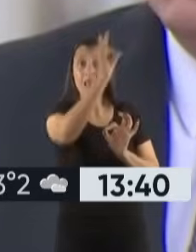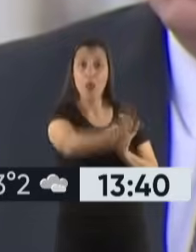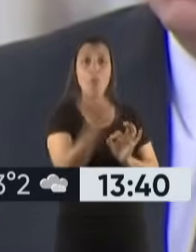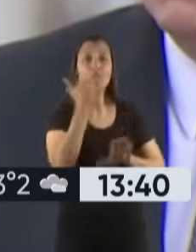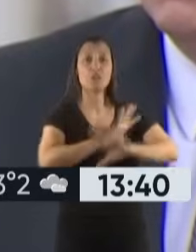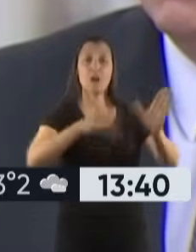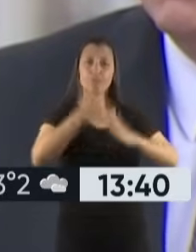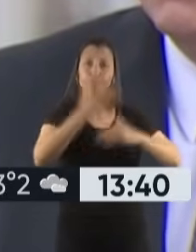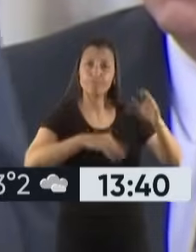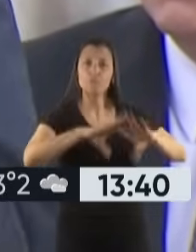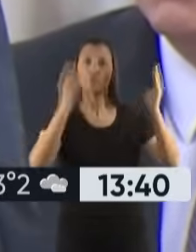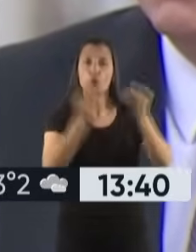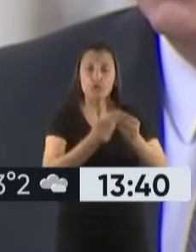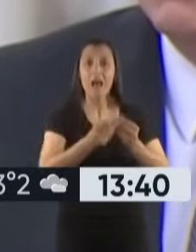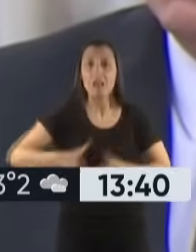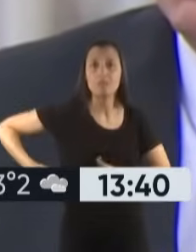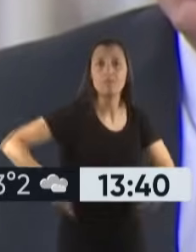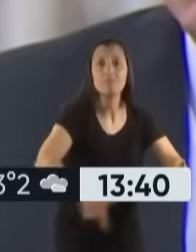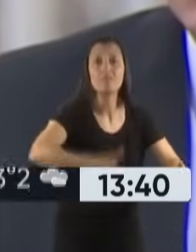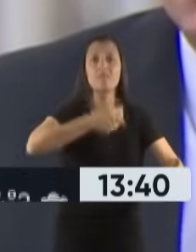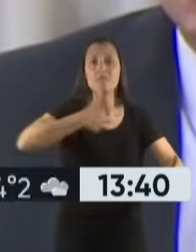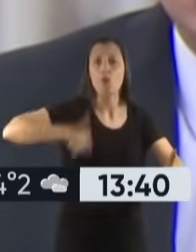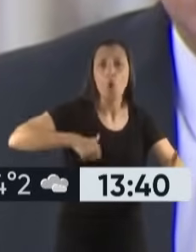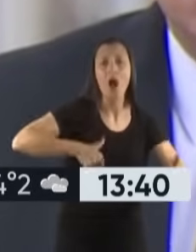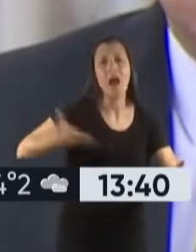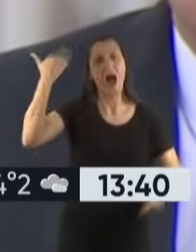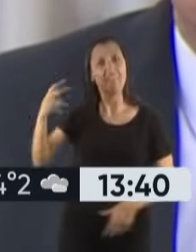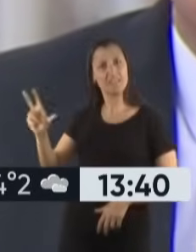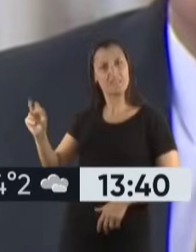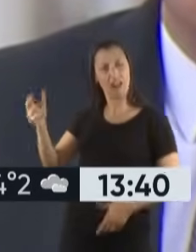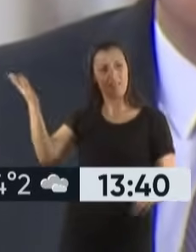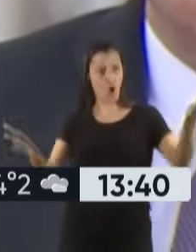en 4 años de agua y cloacas contra 30.